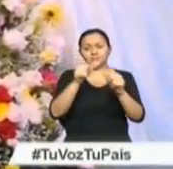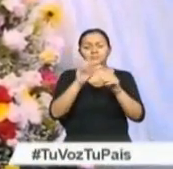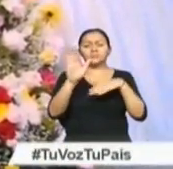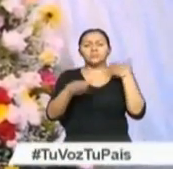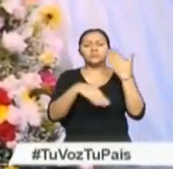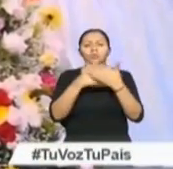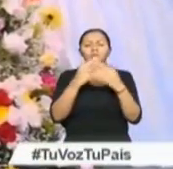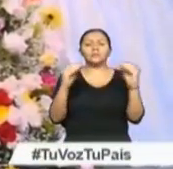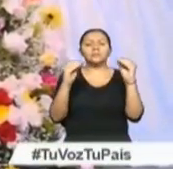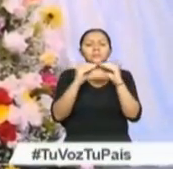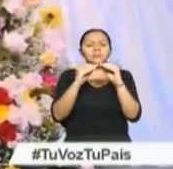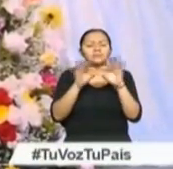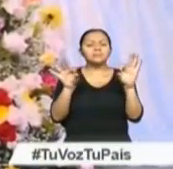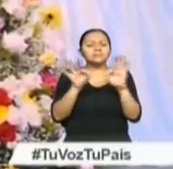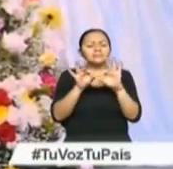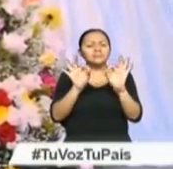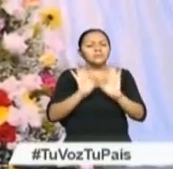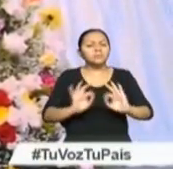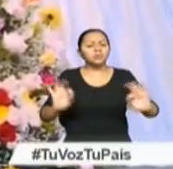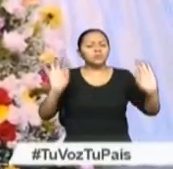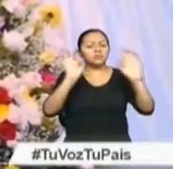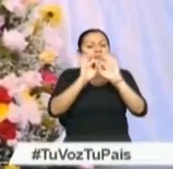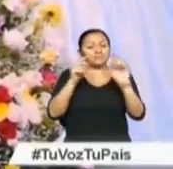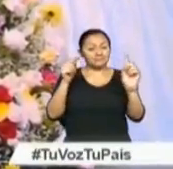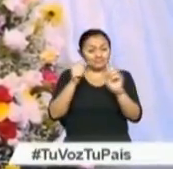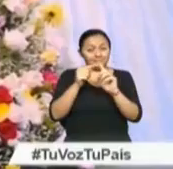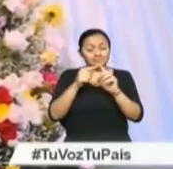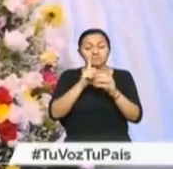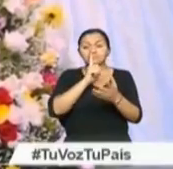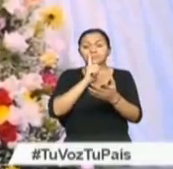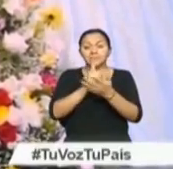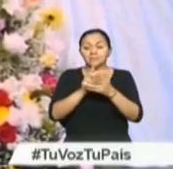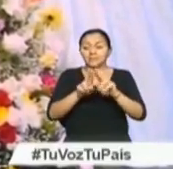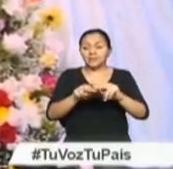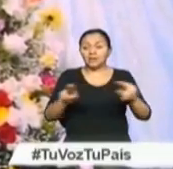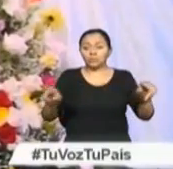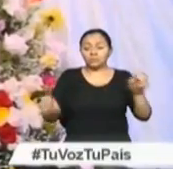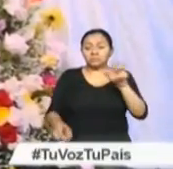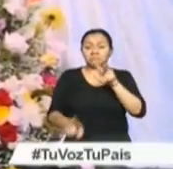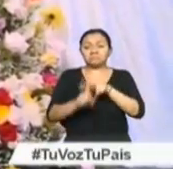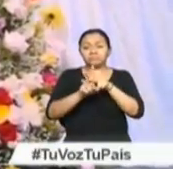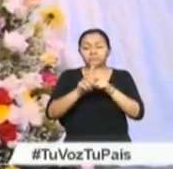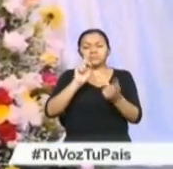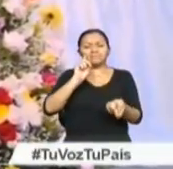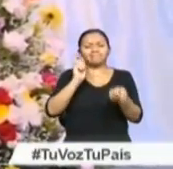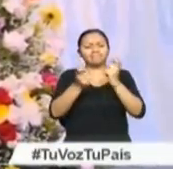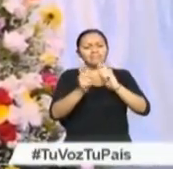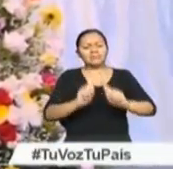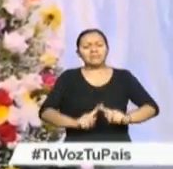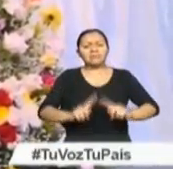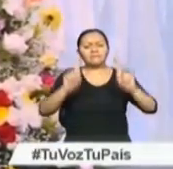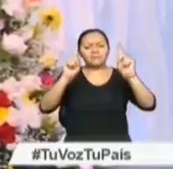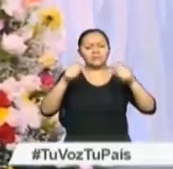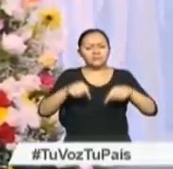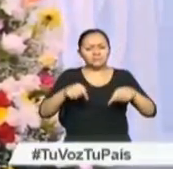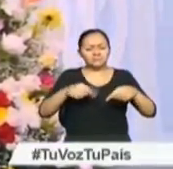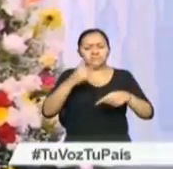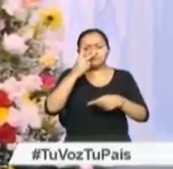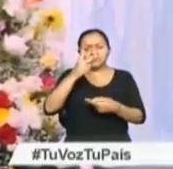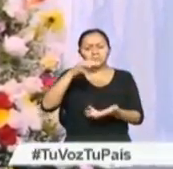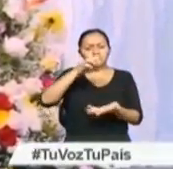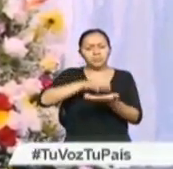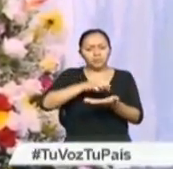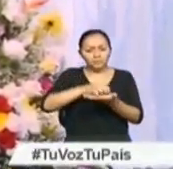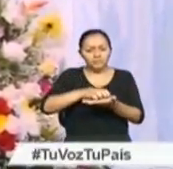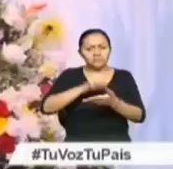el momento mismo en el cual la naturaleza cambió nuestra historia de nación, de